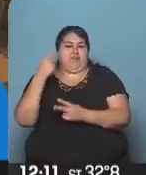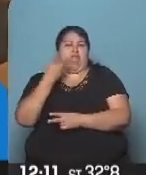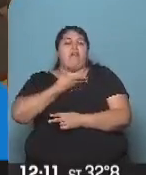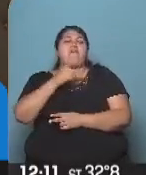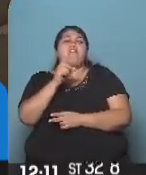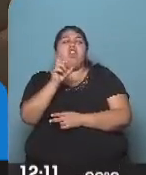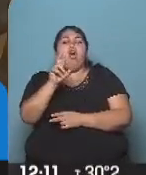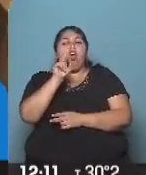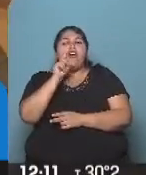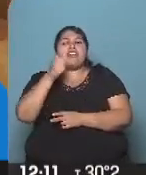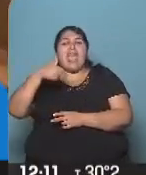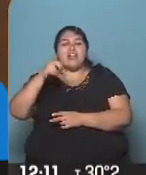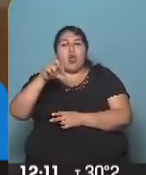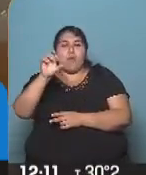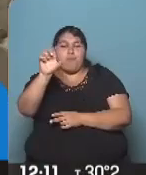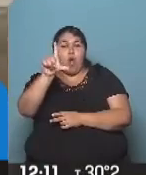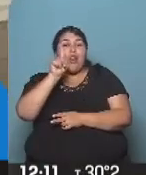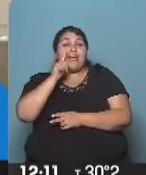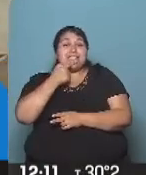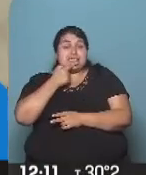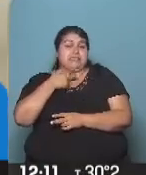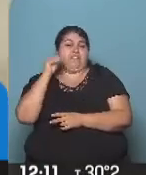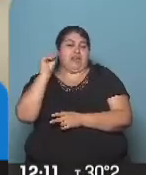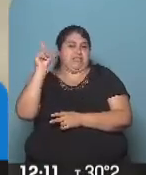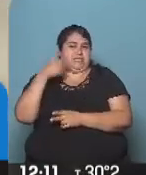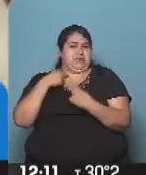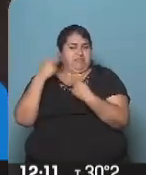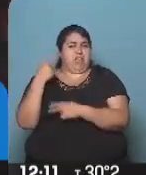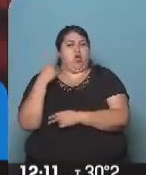el 21. ¿A qué hora llegaste hoy?